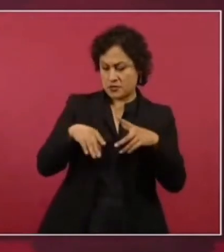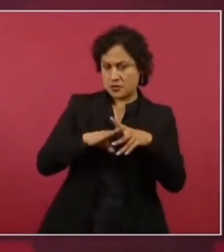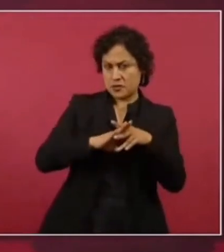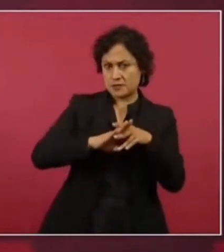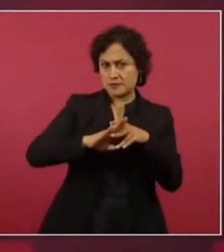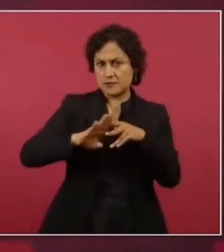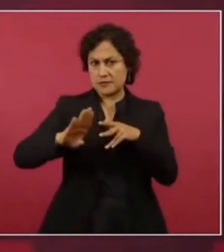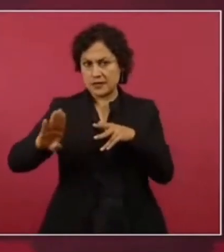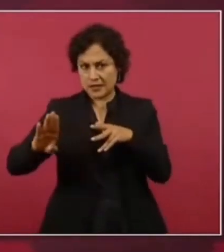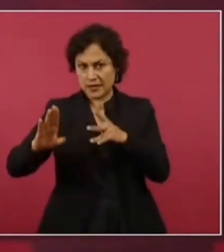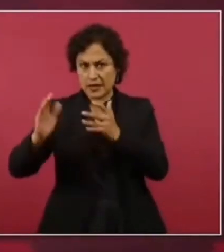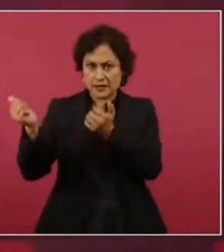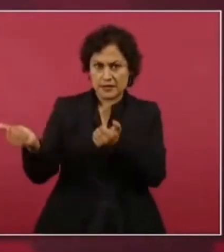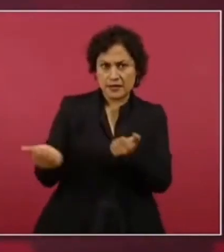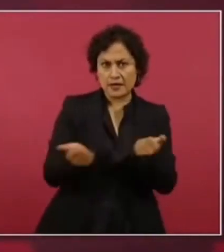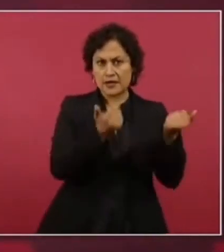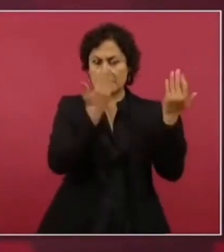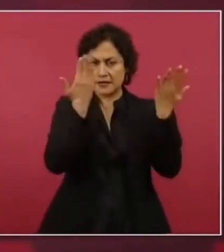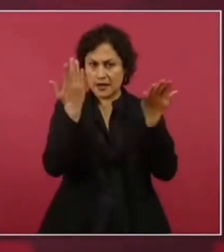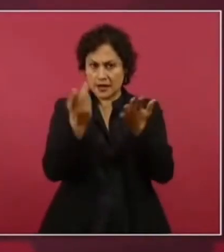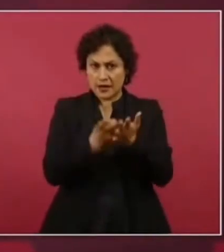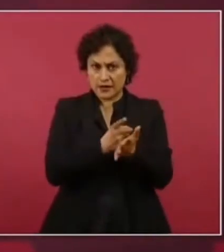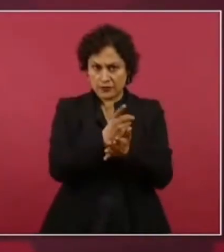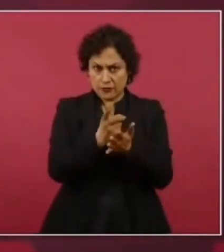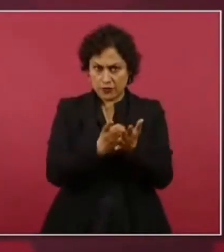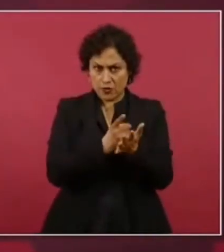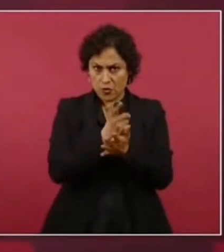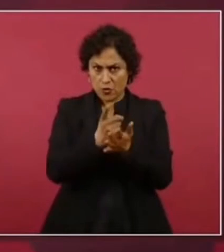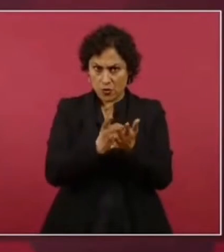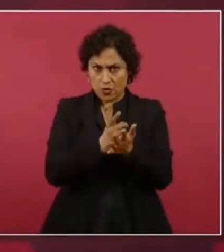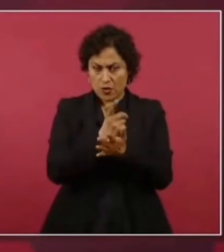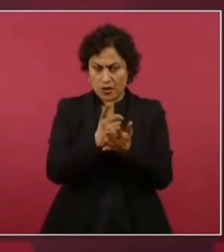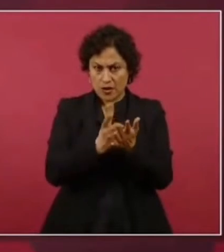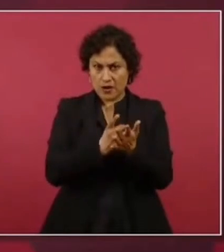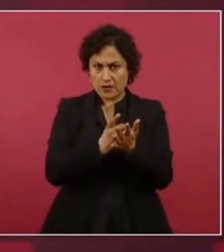trafican con droga y llegan